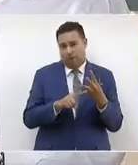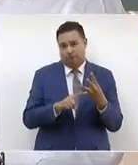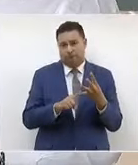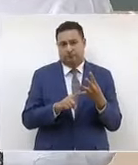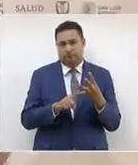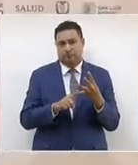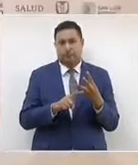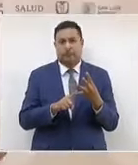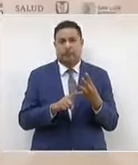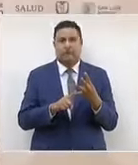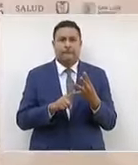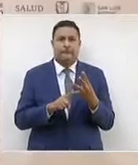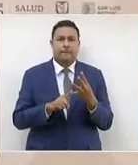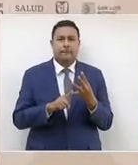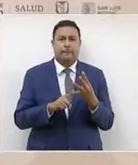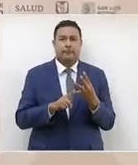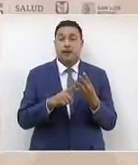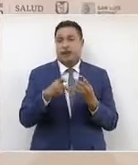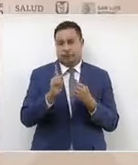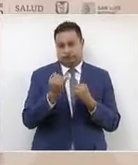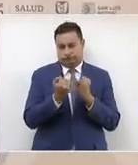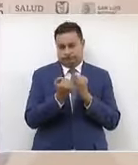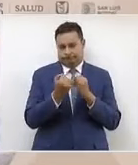también tiene una explicación.